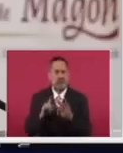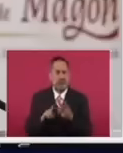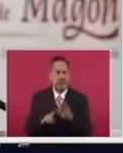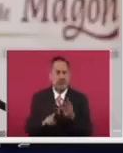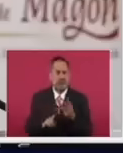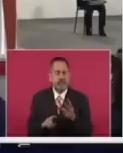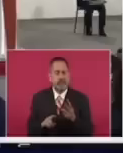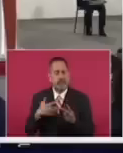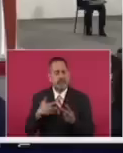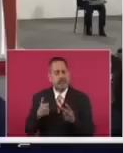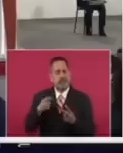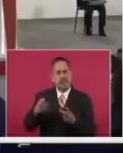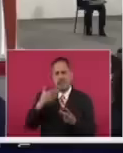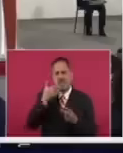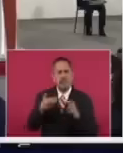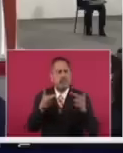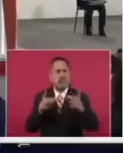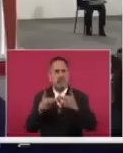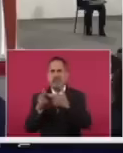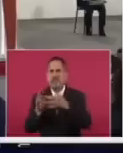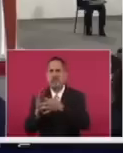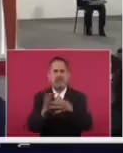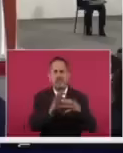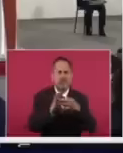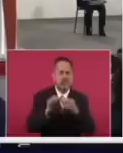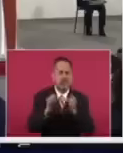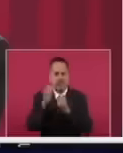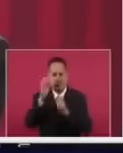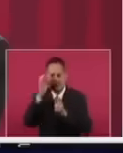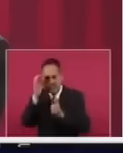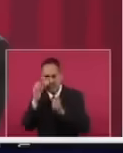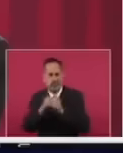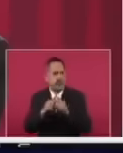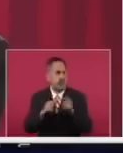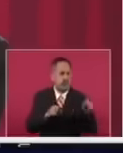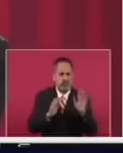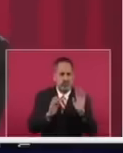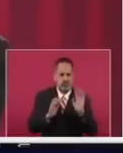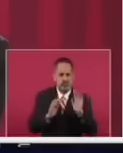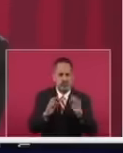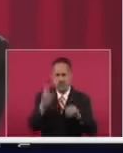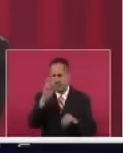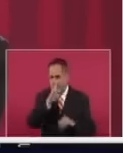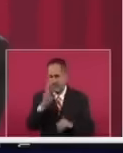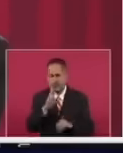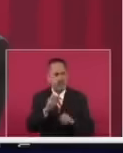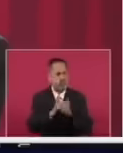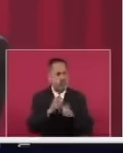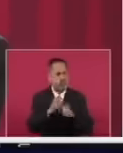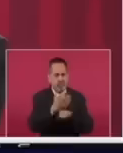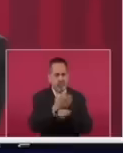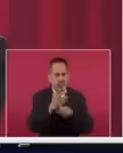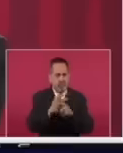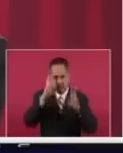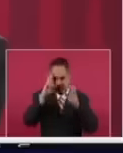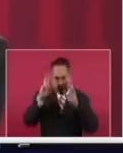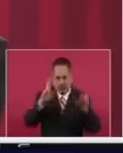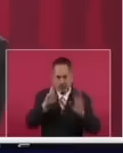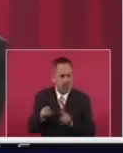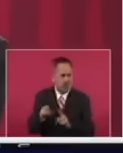entiendo que lleva buenas relaciones con China y con Rusia y también con